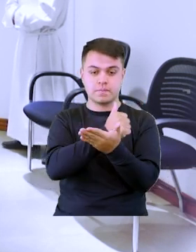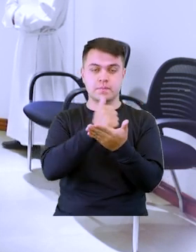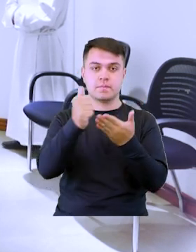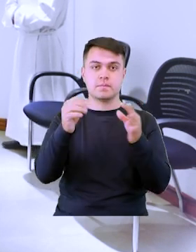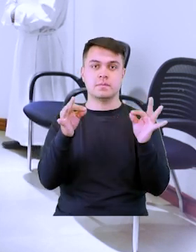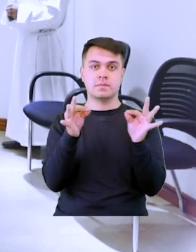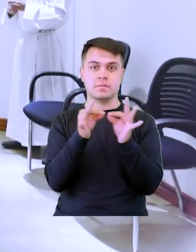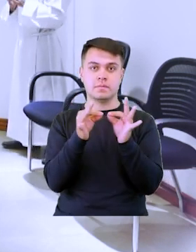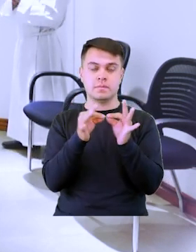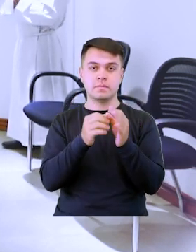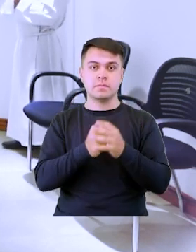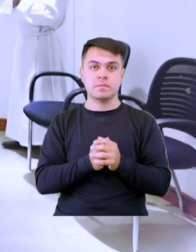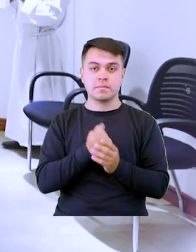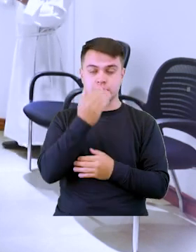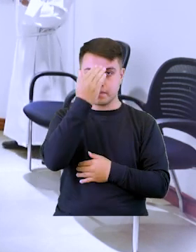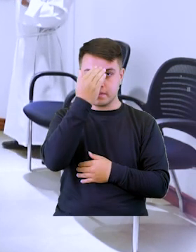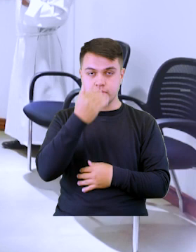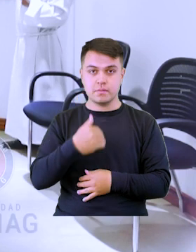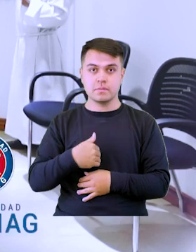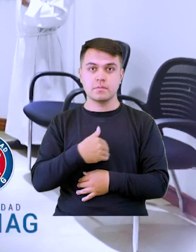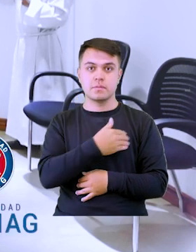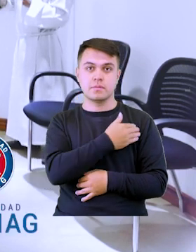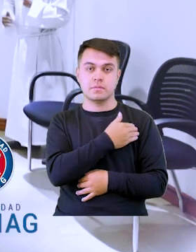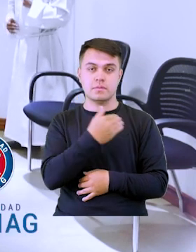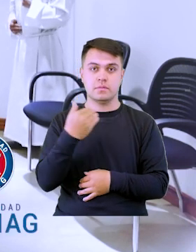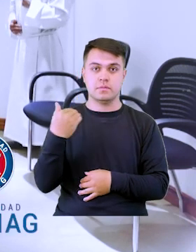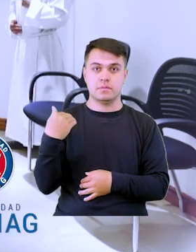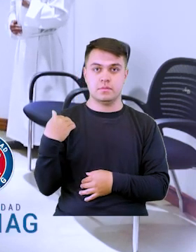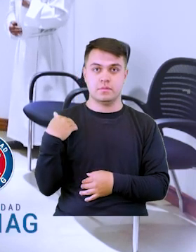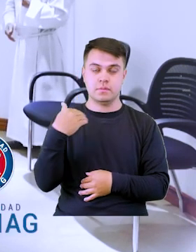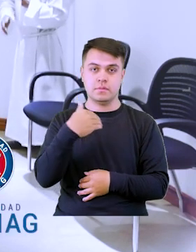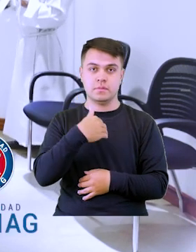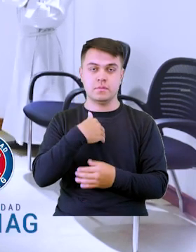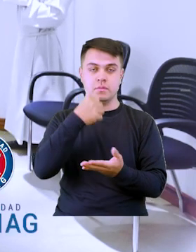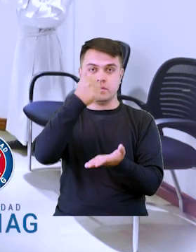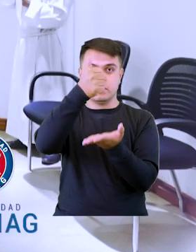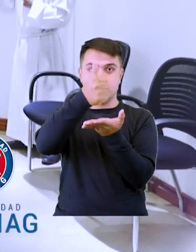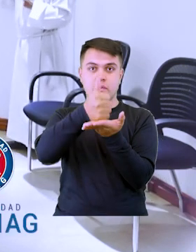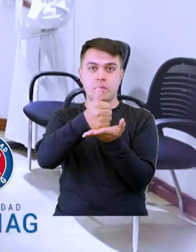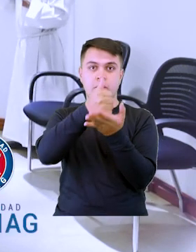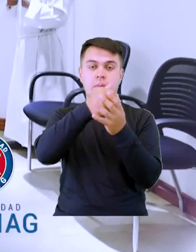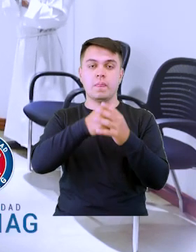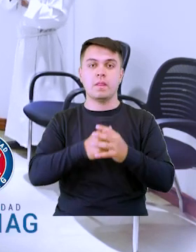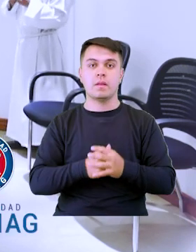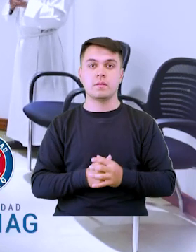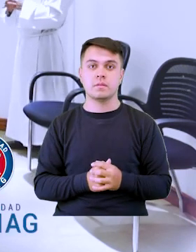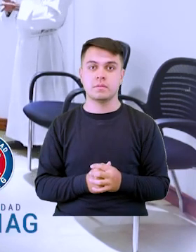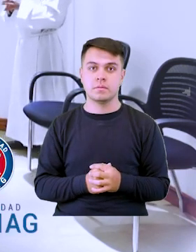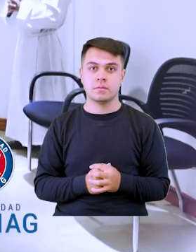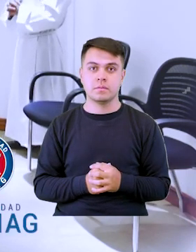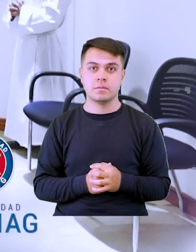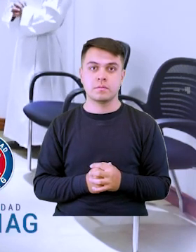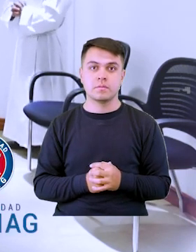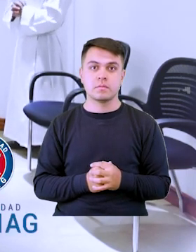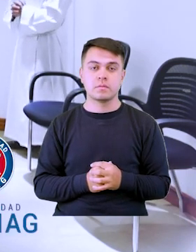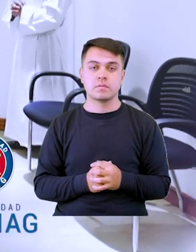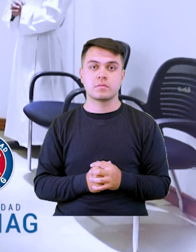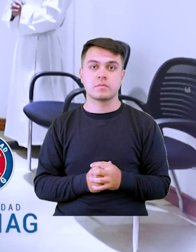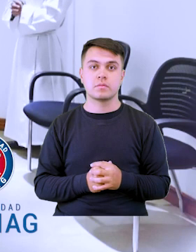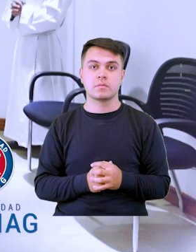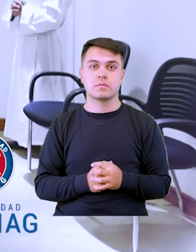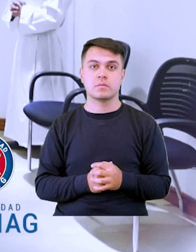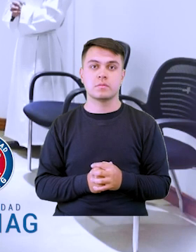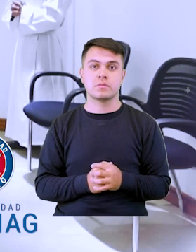Sagrada Eucaristía. En el nombre del Padre, y del Hijo, y del Espíritu Santo.